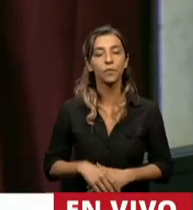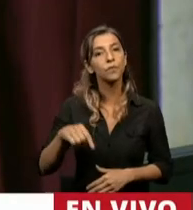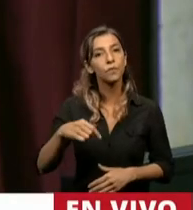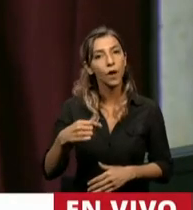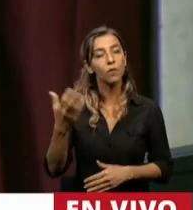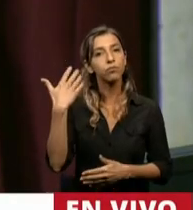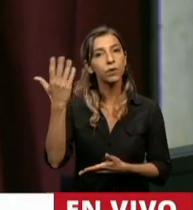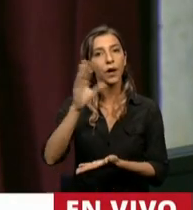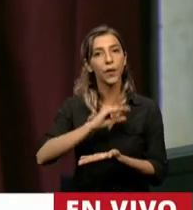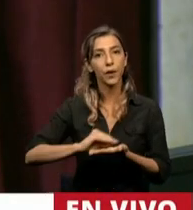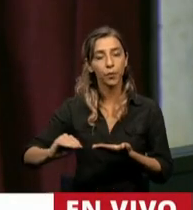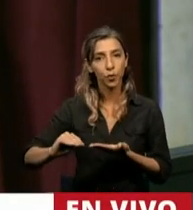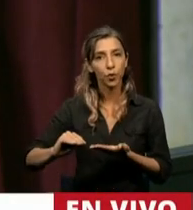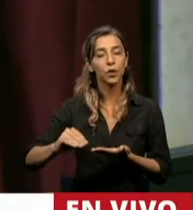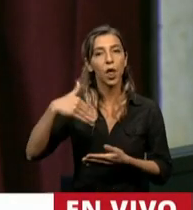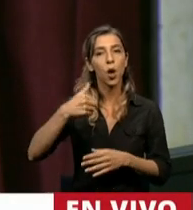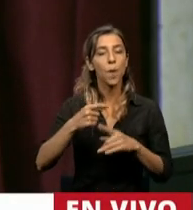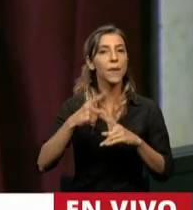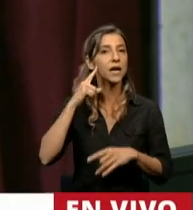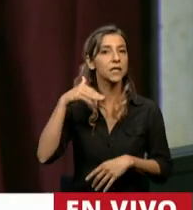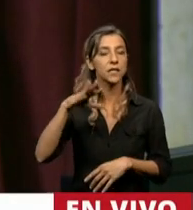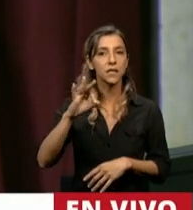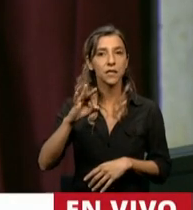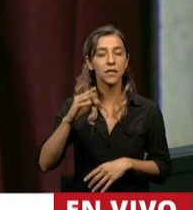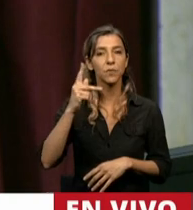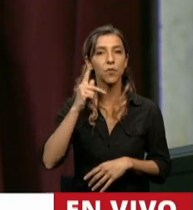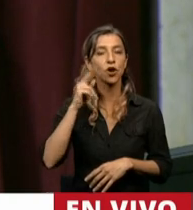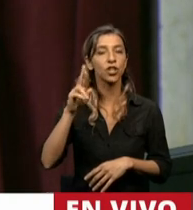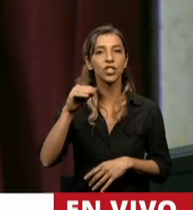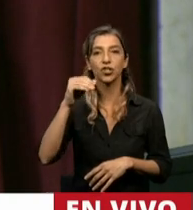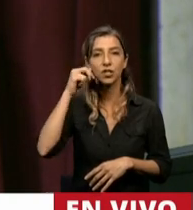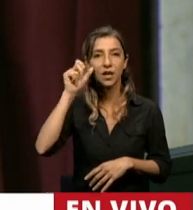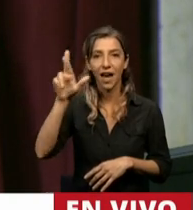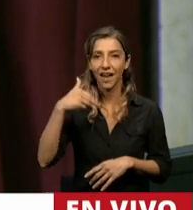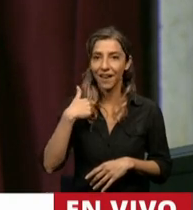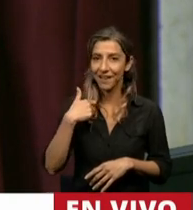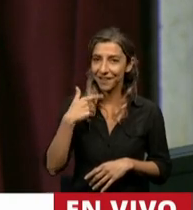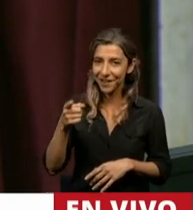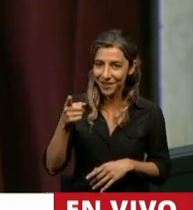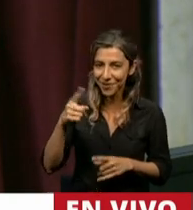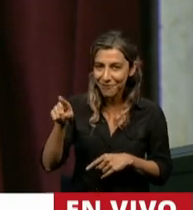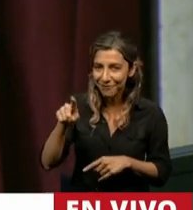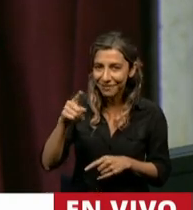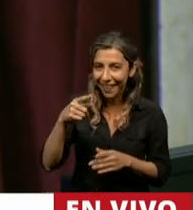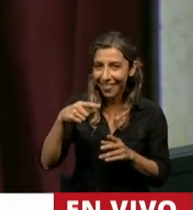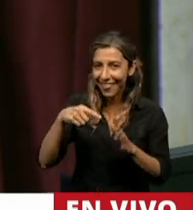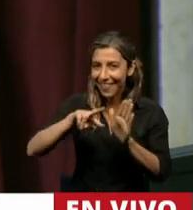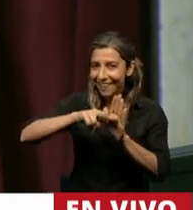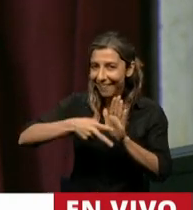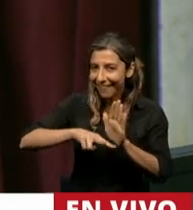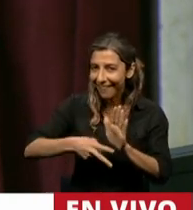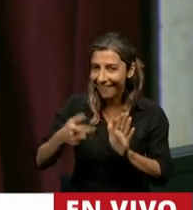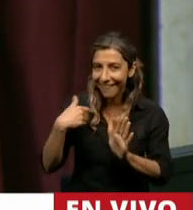el diputado Máximo Kirchner. Me mezclan, como ustedes me arman la lista y me mezclan. Estamos en eso.